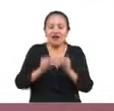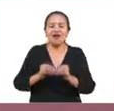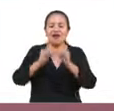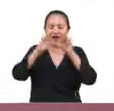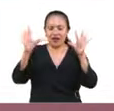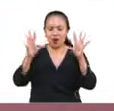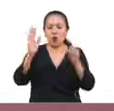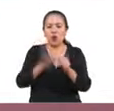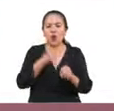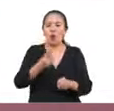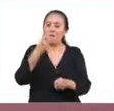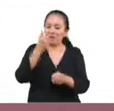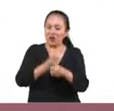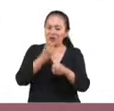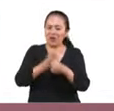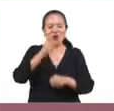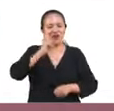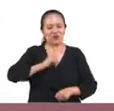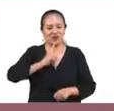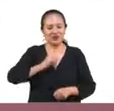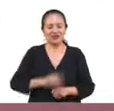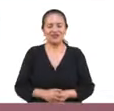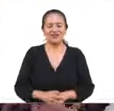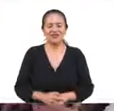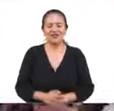todos, primero las mujeres.